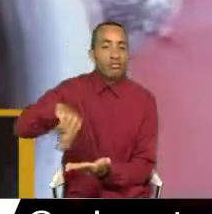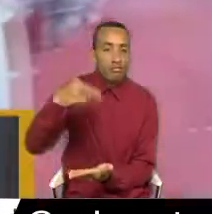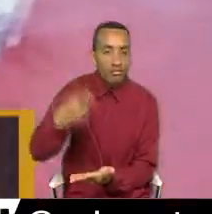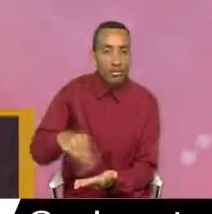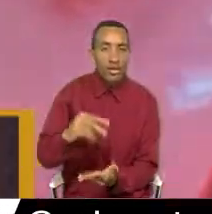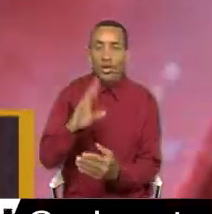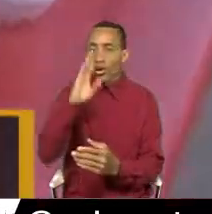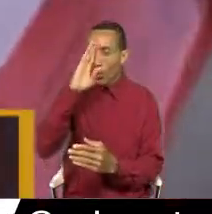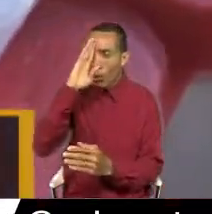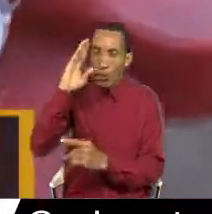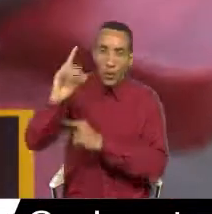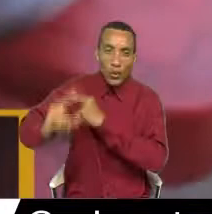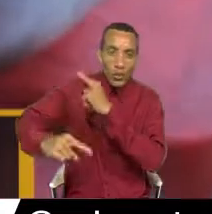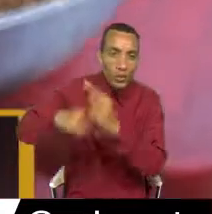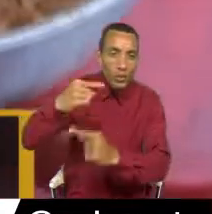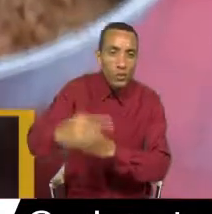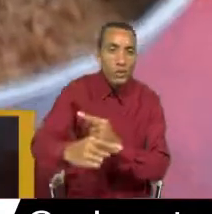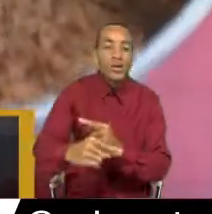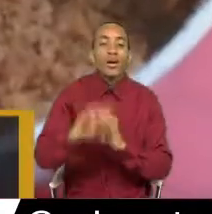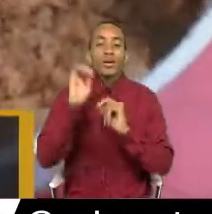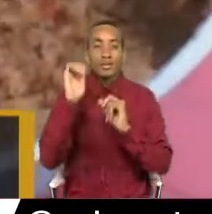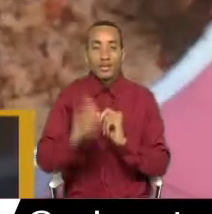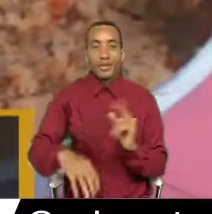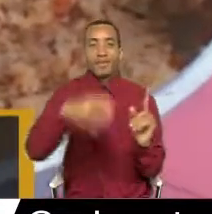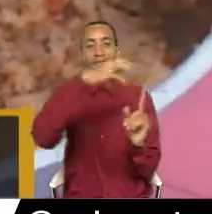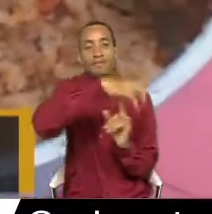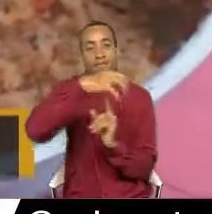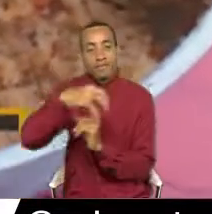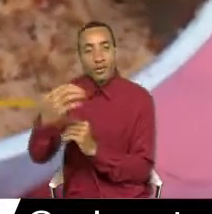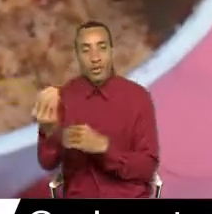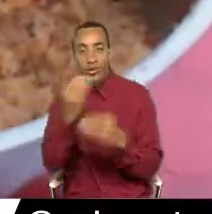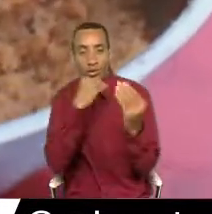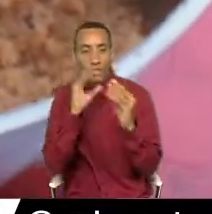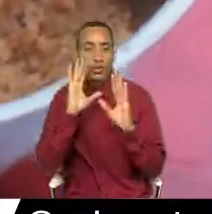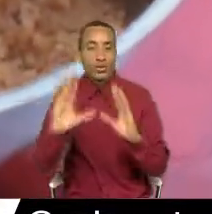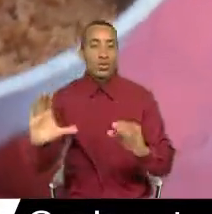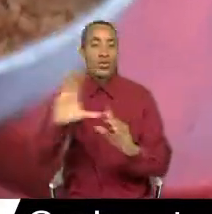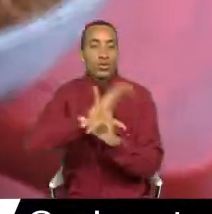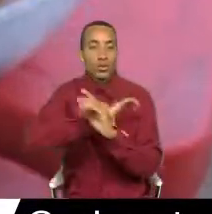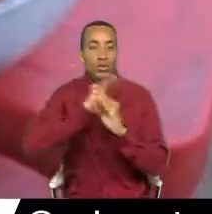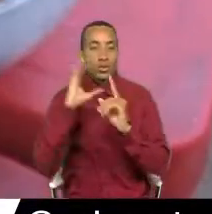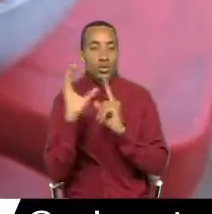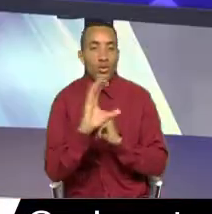mucha tradición hicieron parte de este Festival Gastronómico y Cultural de la Amistad.